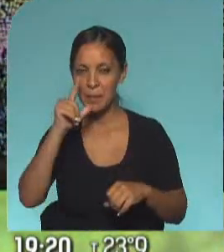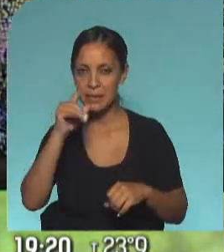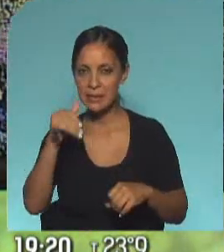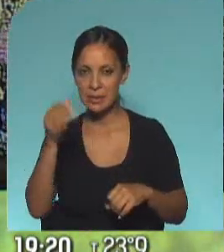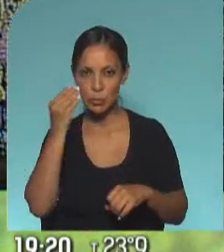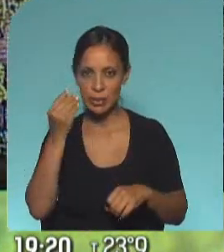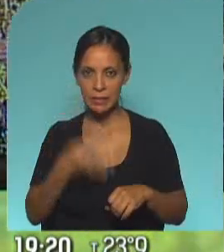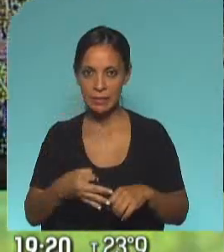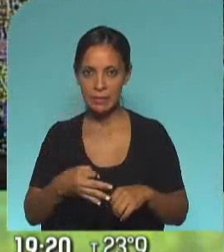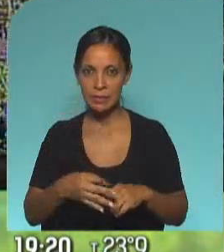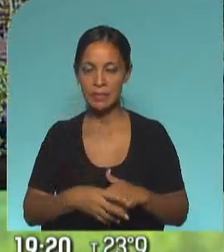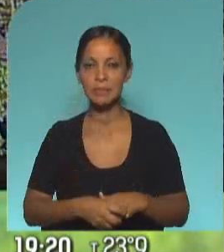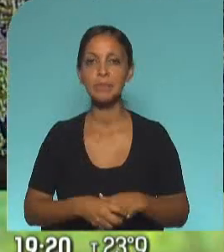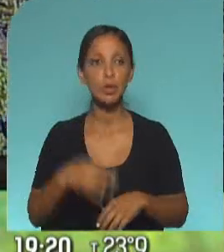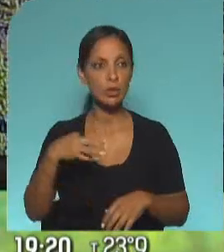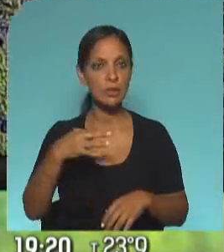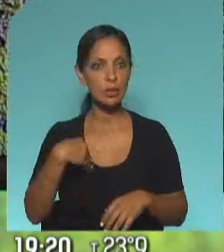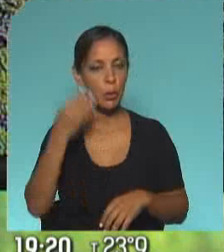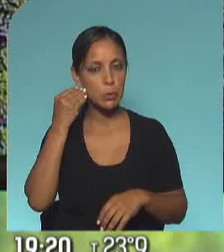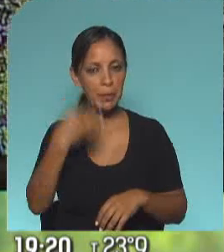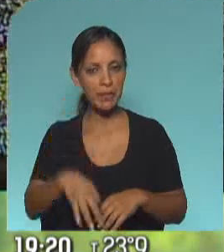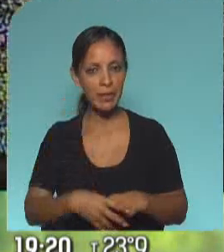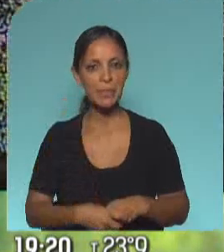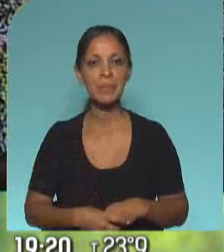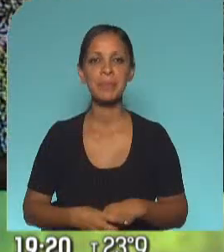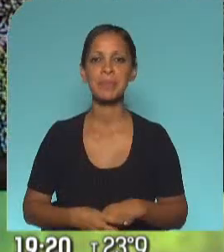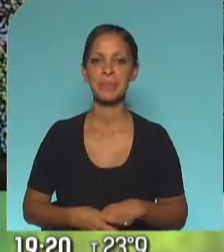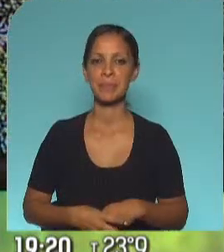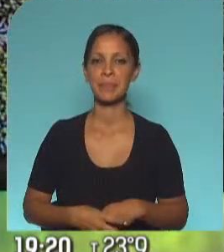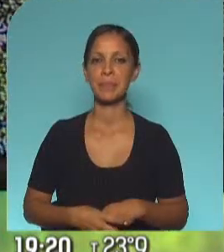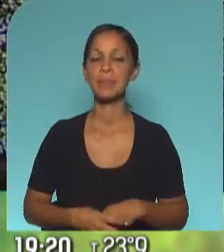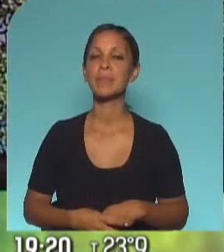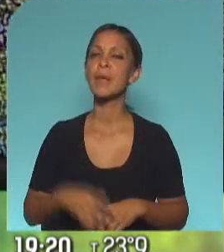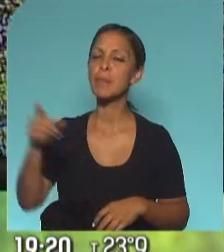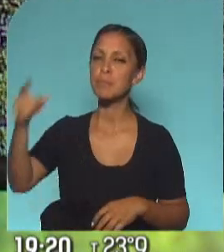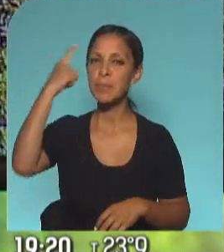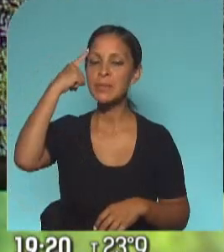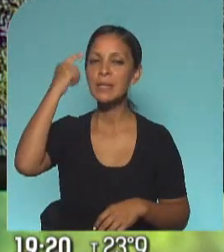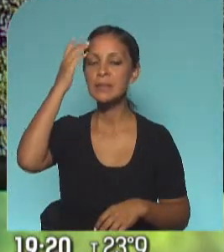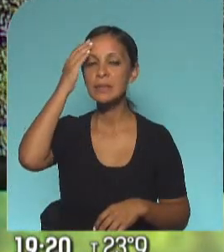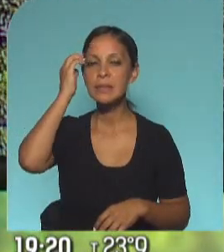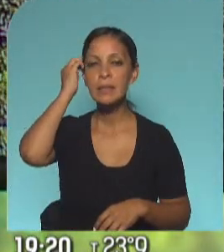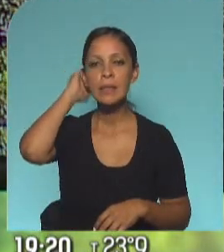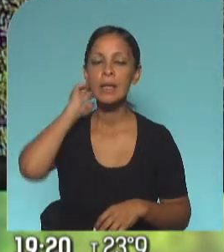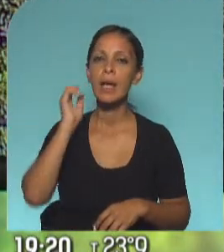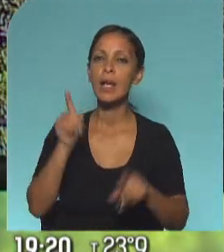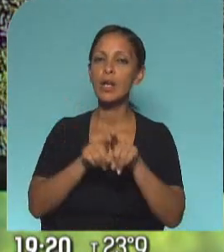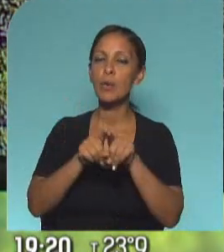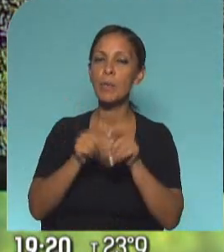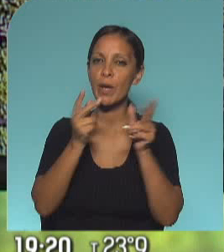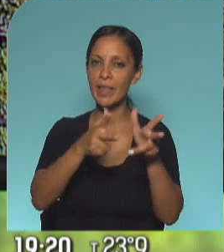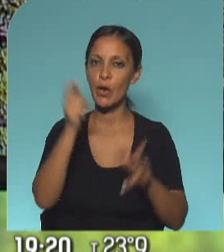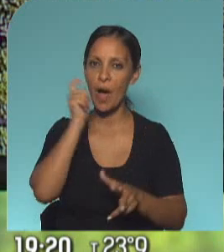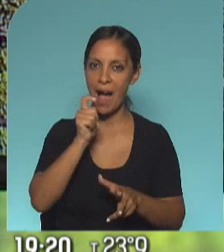también. No, yo bien, ¿eh? Ahí está, perfecto, muy bien. ¿Usted cree, ministro, como dijo Axel Kicillof